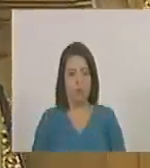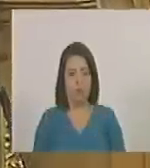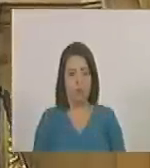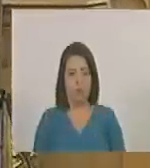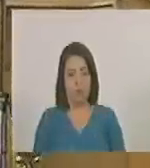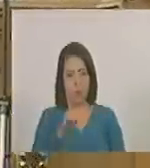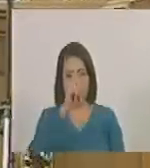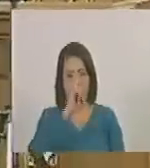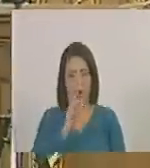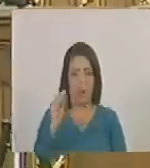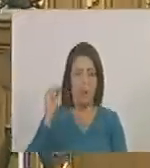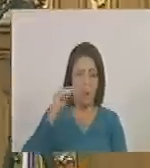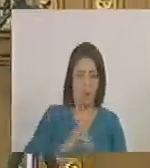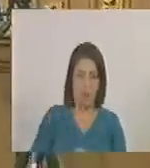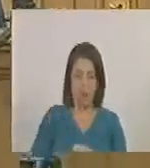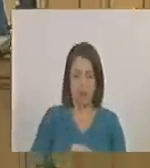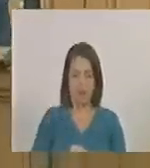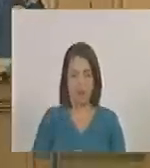un año más